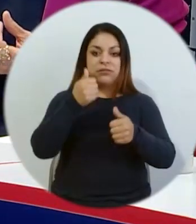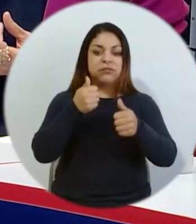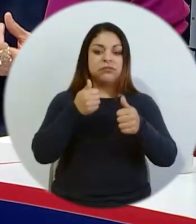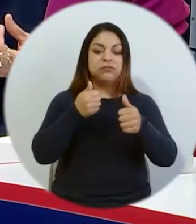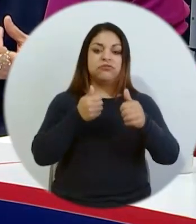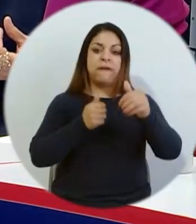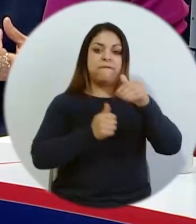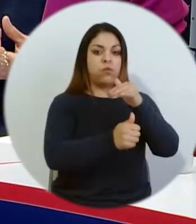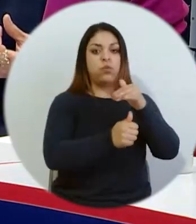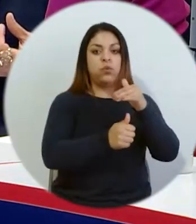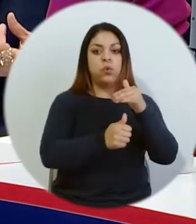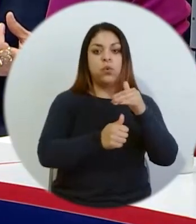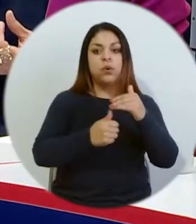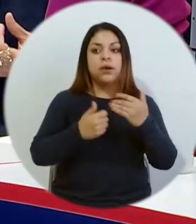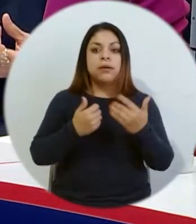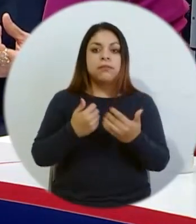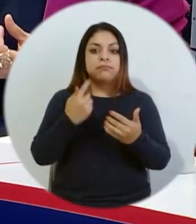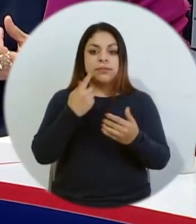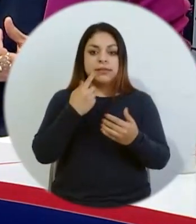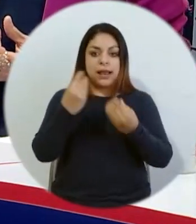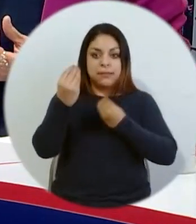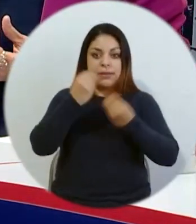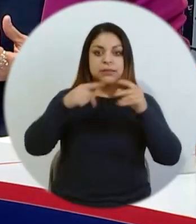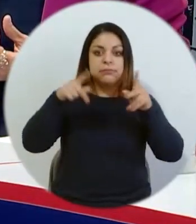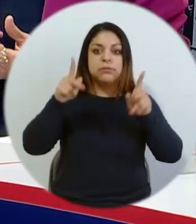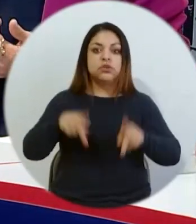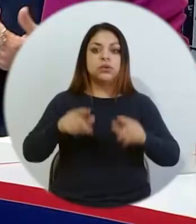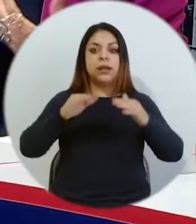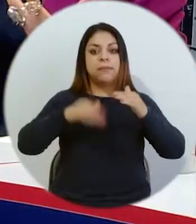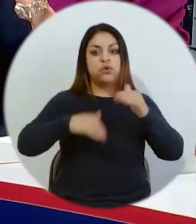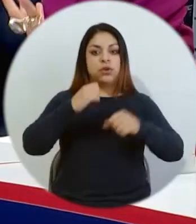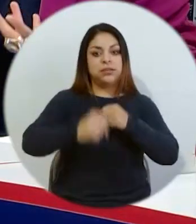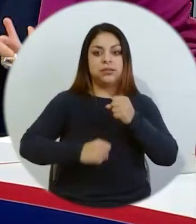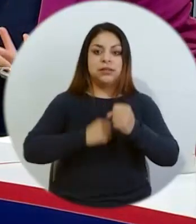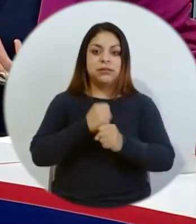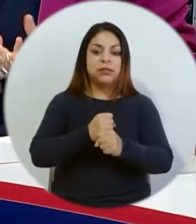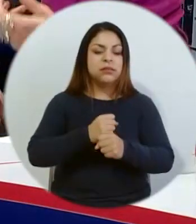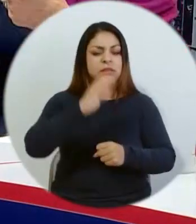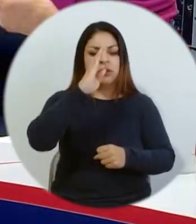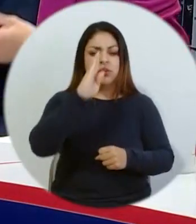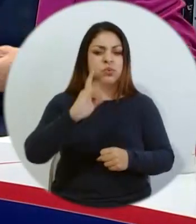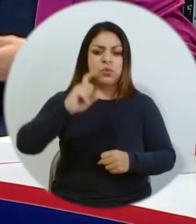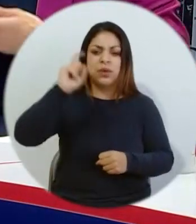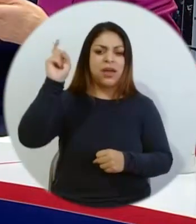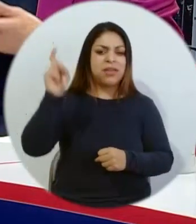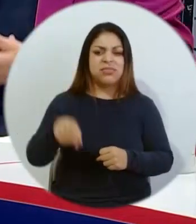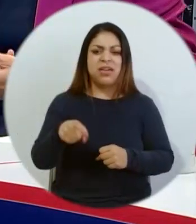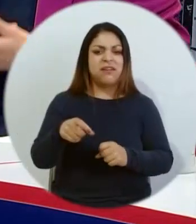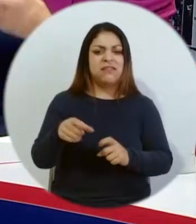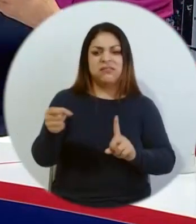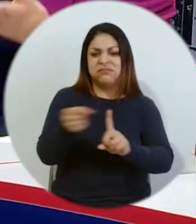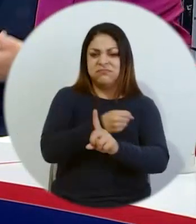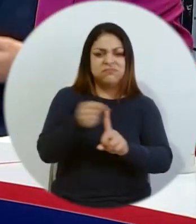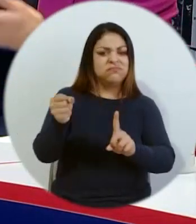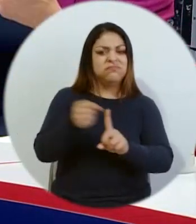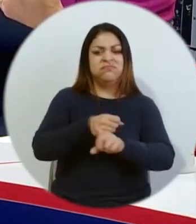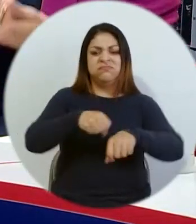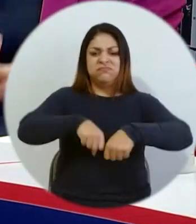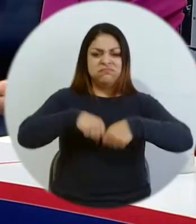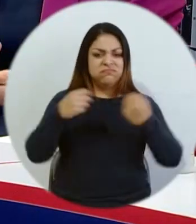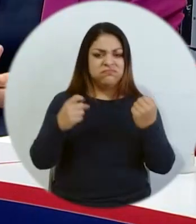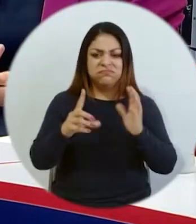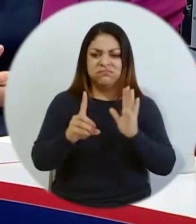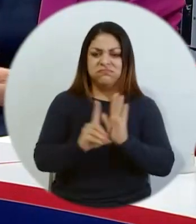el lugar donde se alimenta el desarrollo integral de la persona menor de edad. Nunca debe constituirse en epicentro de situaciones violatorias